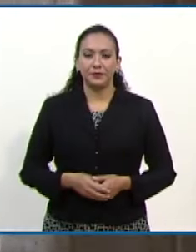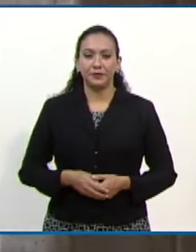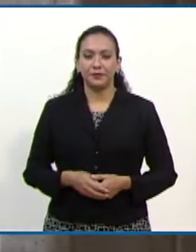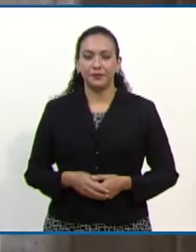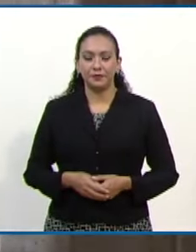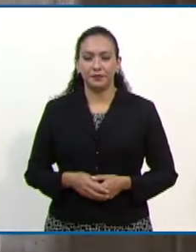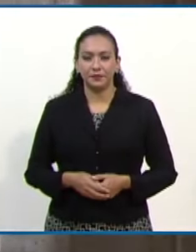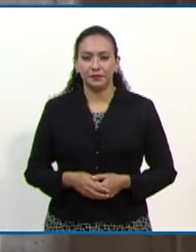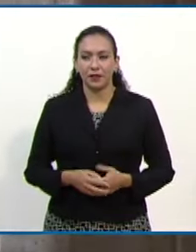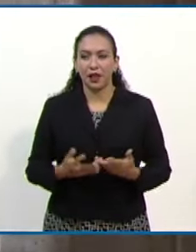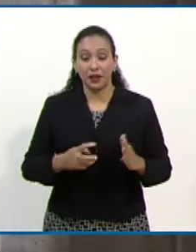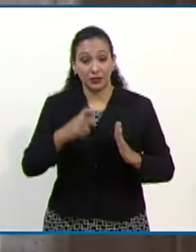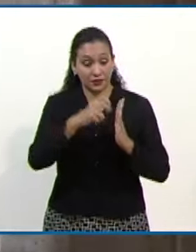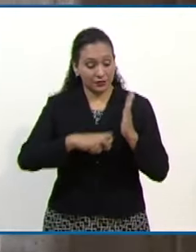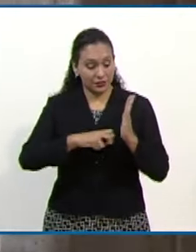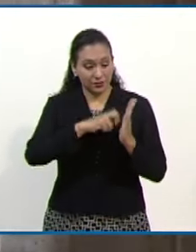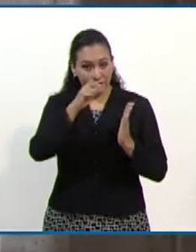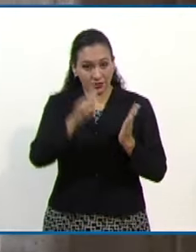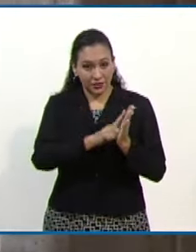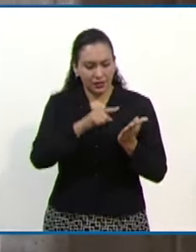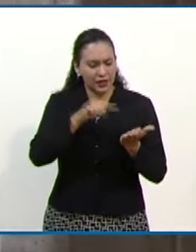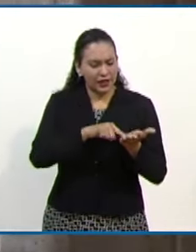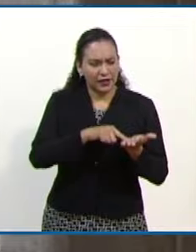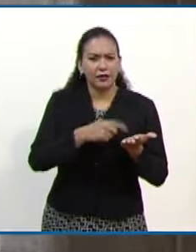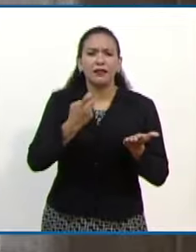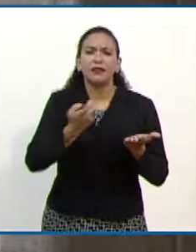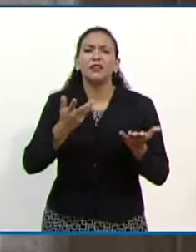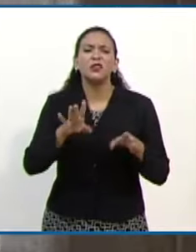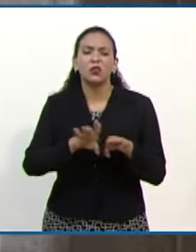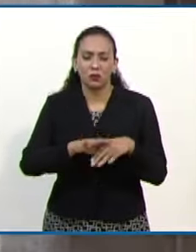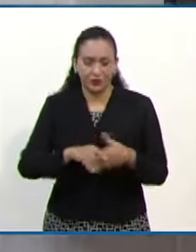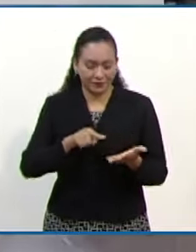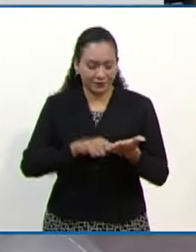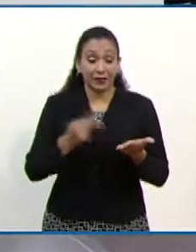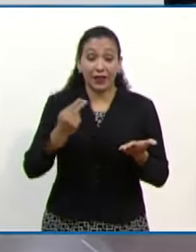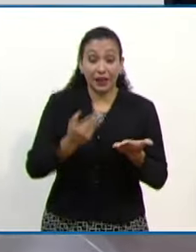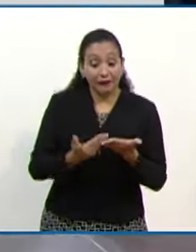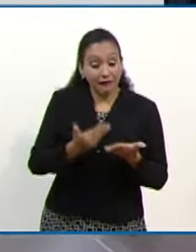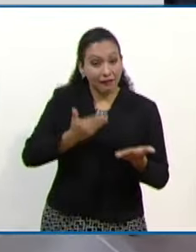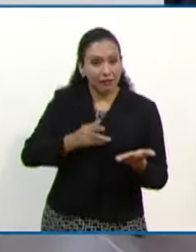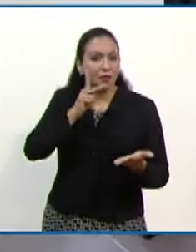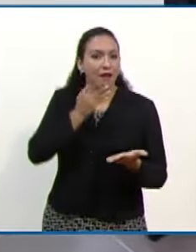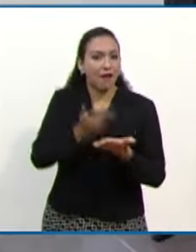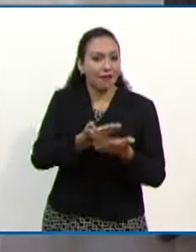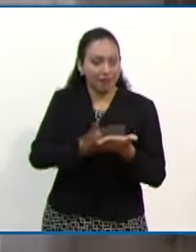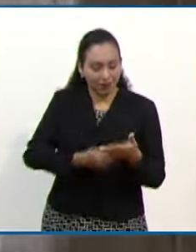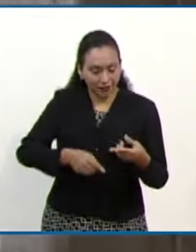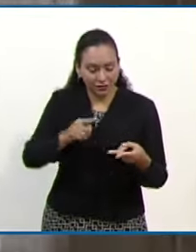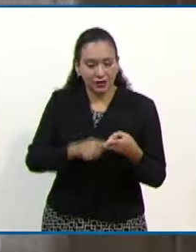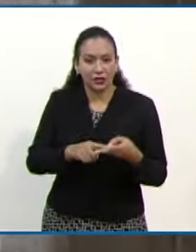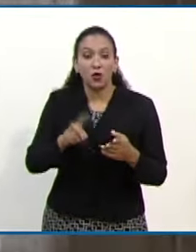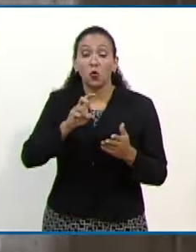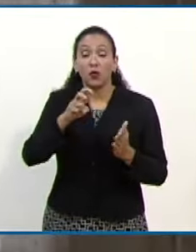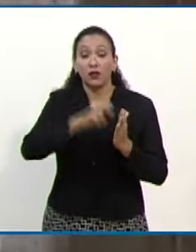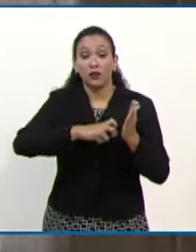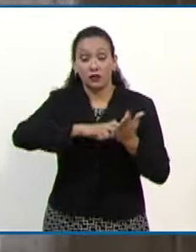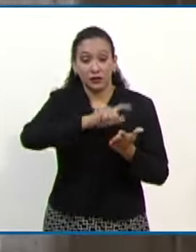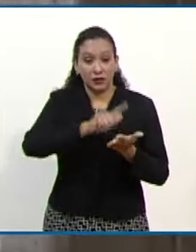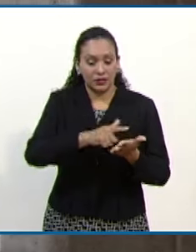Una reforma debería partir de un diagnóstico objetivo basado en evidencia. La reforma debe hacerse sin